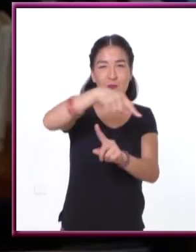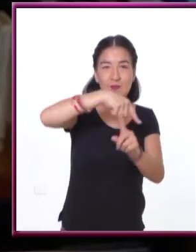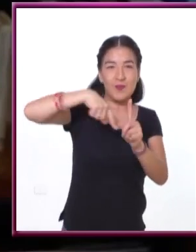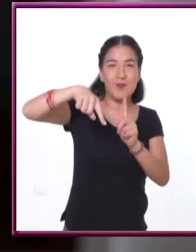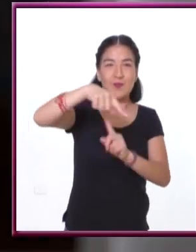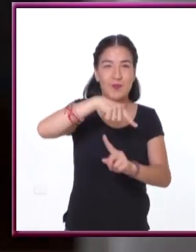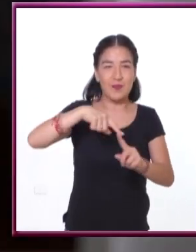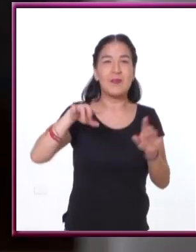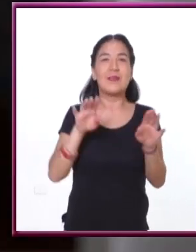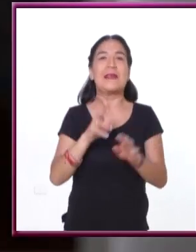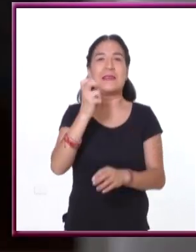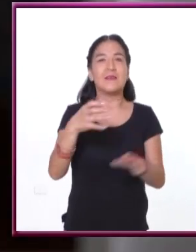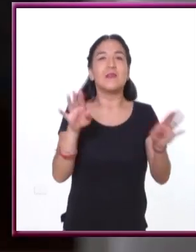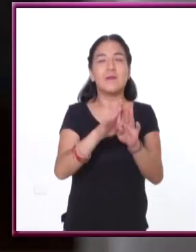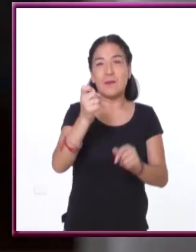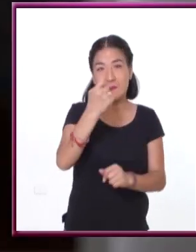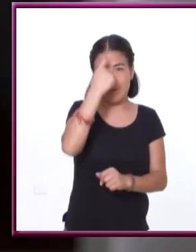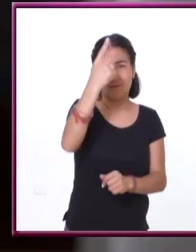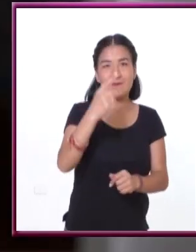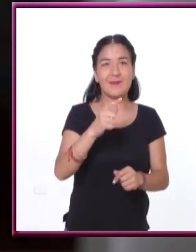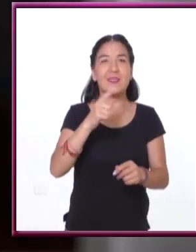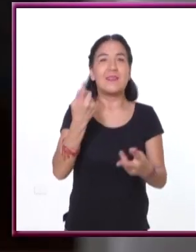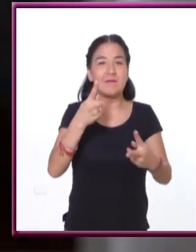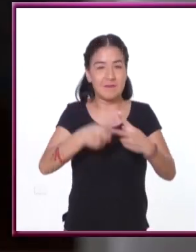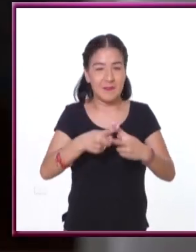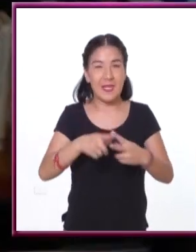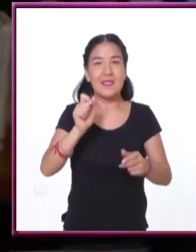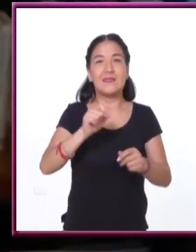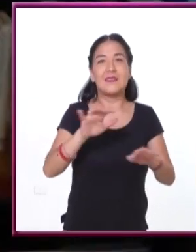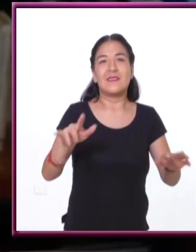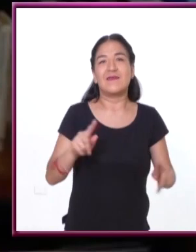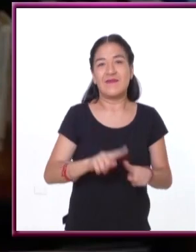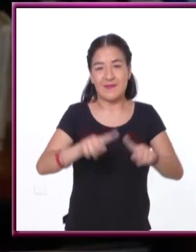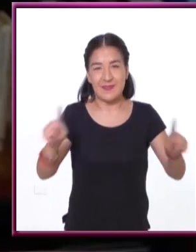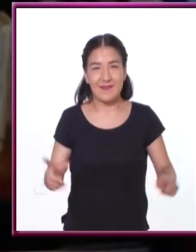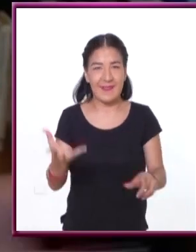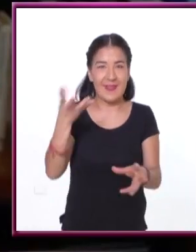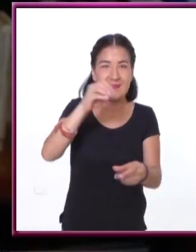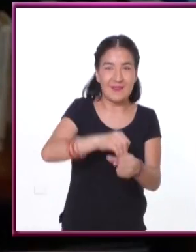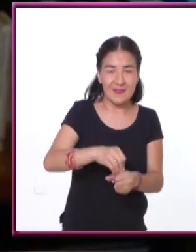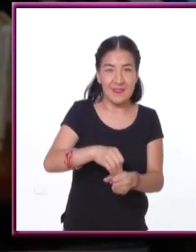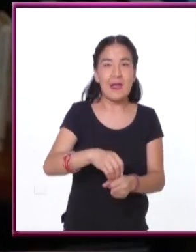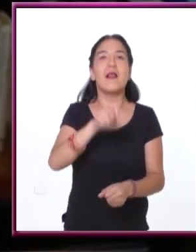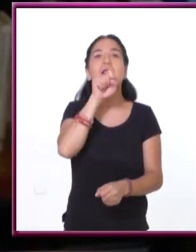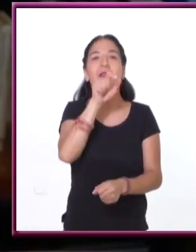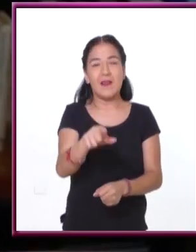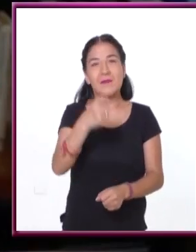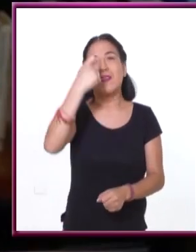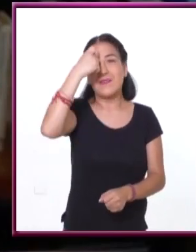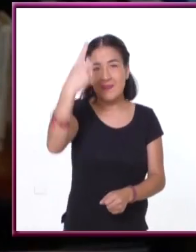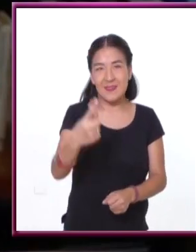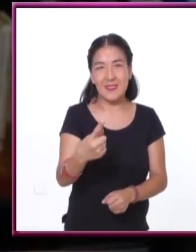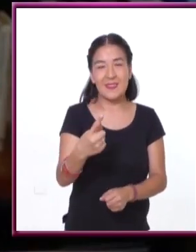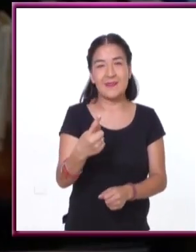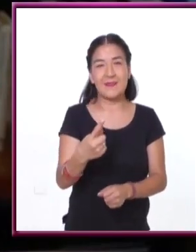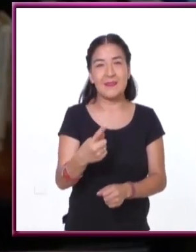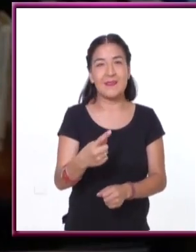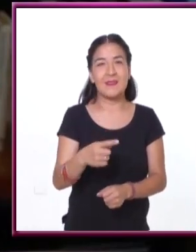universal, inventó el cálculo diferencial e integral, que también lo inventó